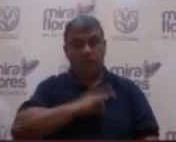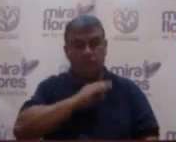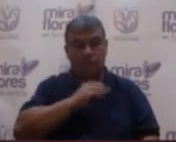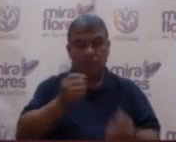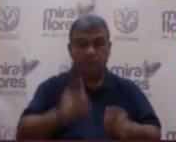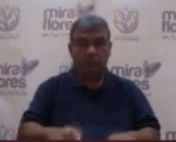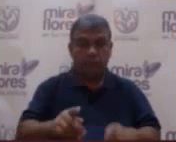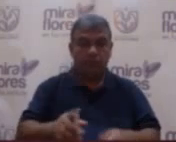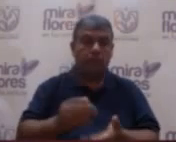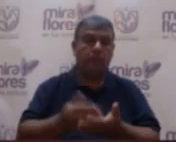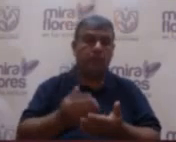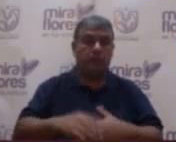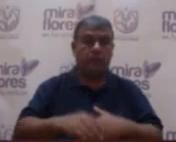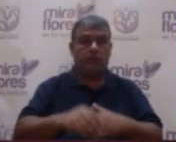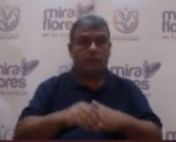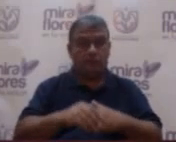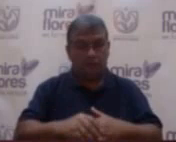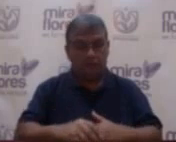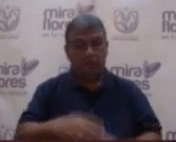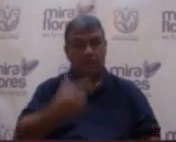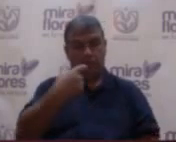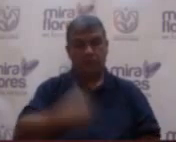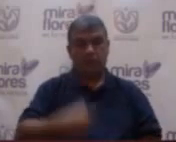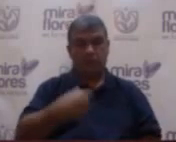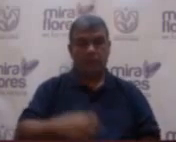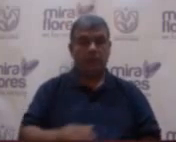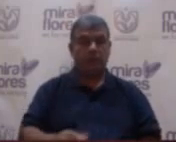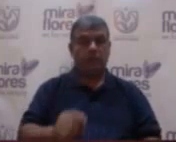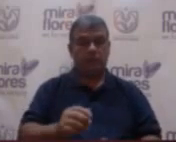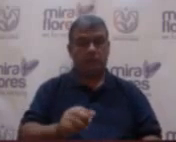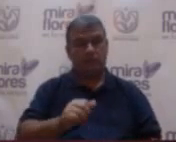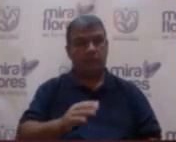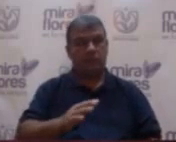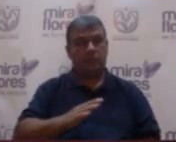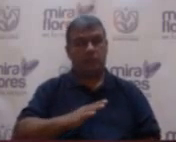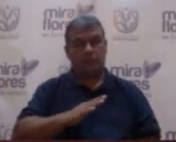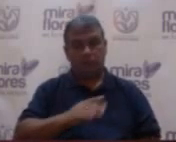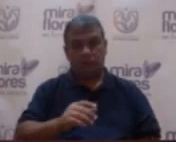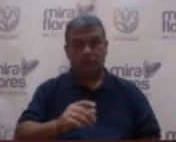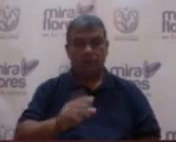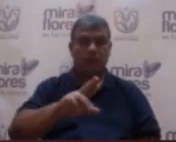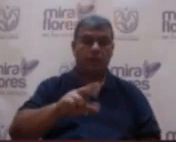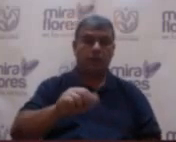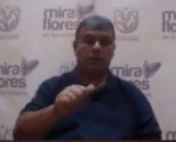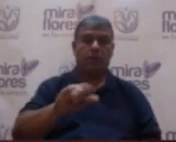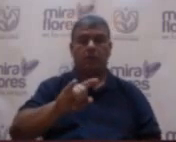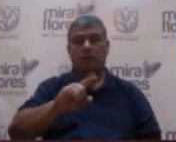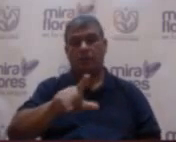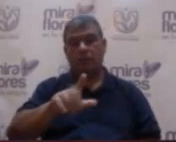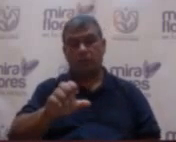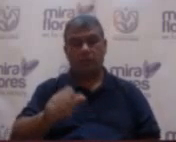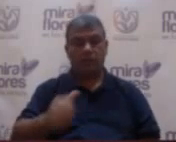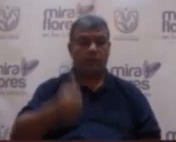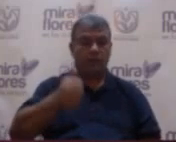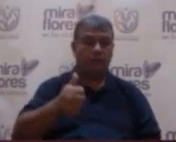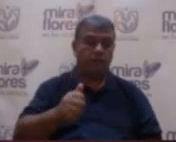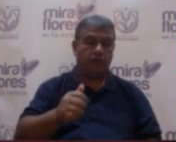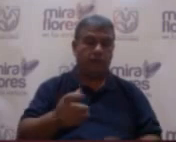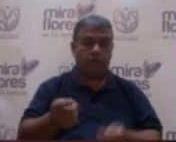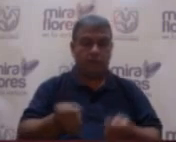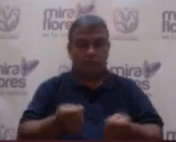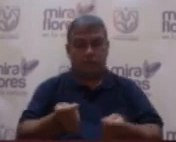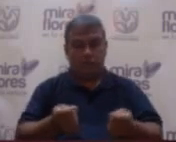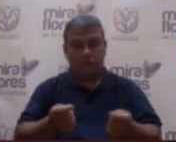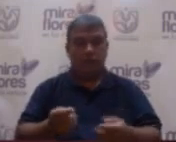manifestarles las muestras de consideración y estima personal. Atentamente, Raúl Molina Hernández, jefe de seguridad de la Corte Superior